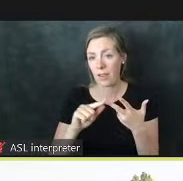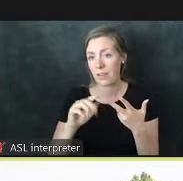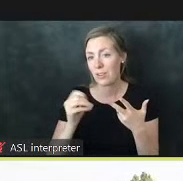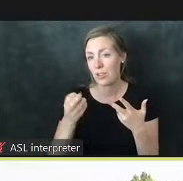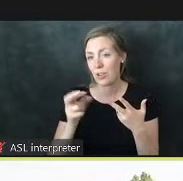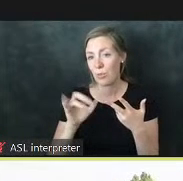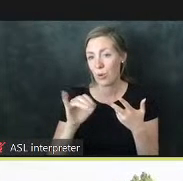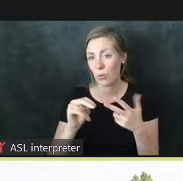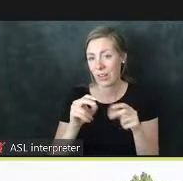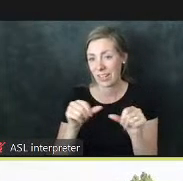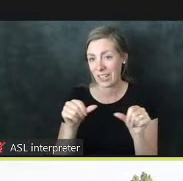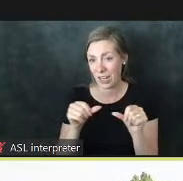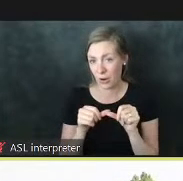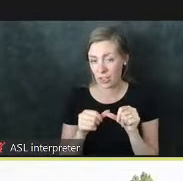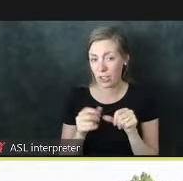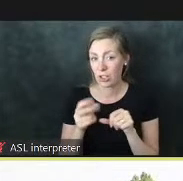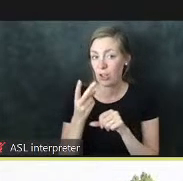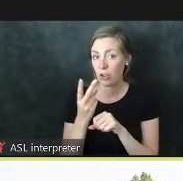Hay